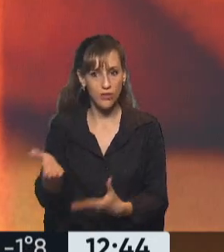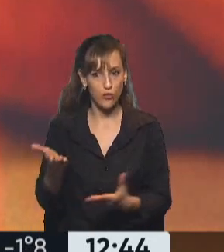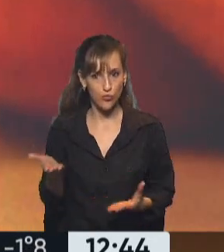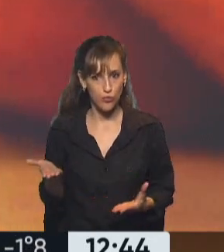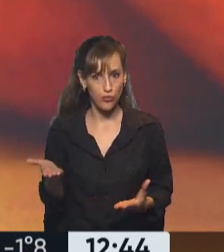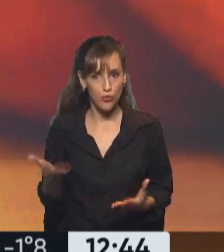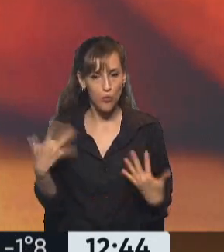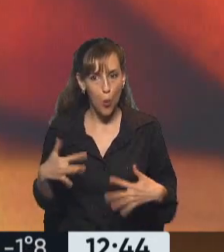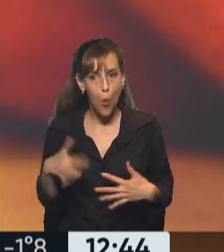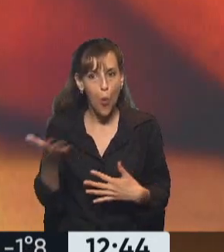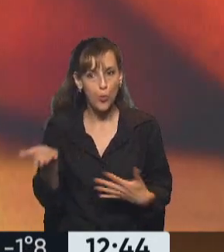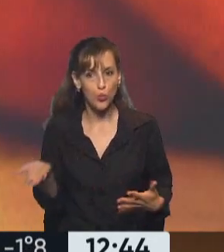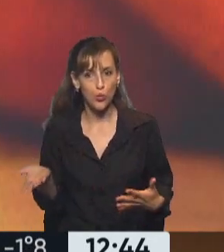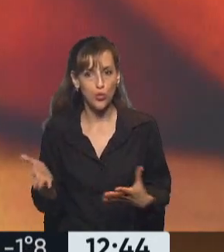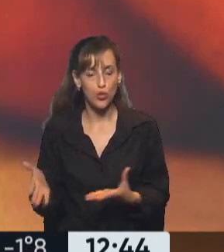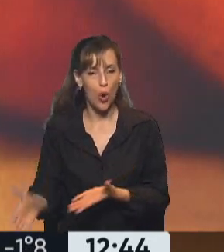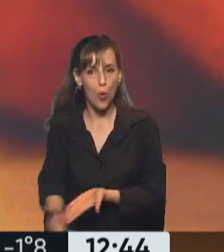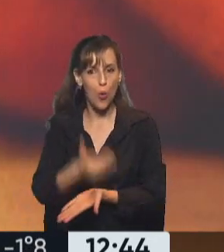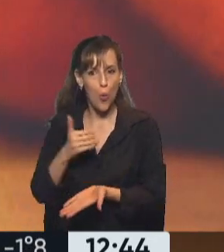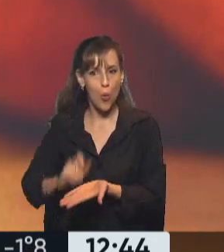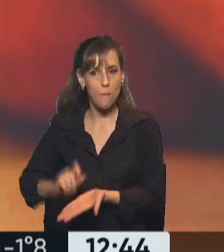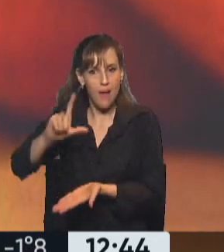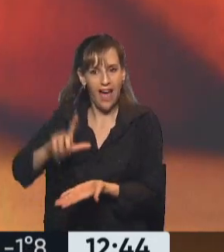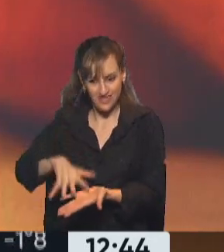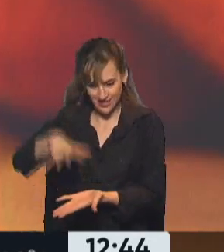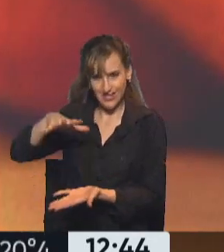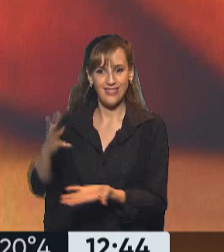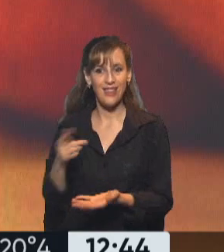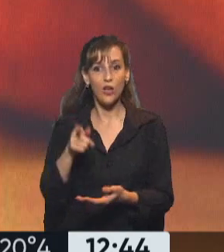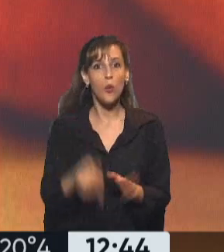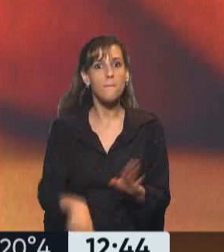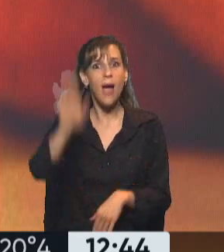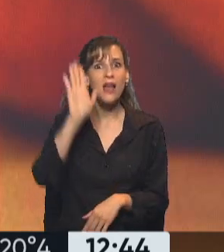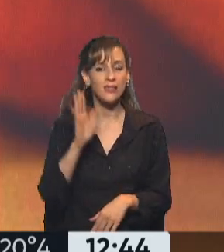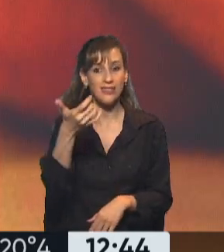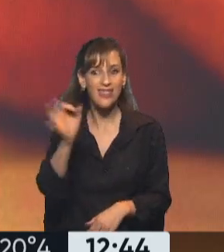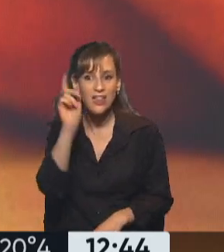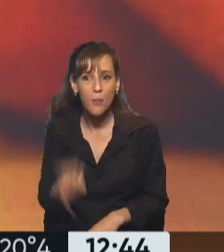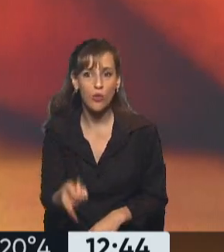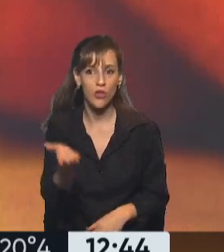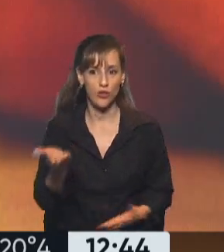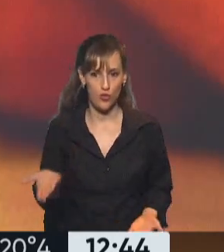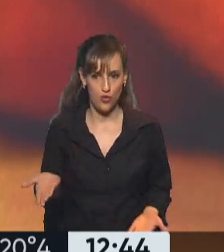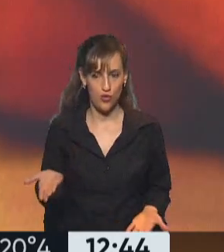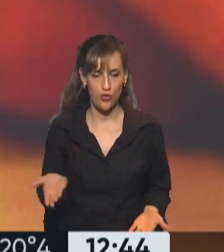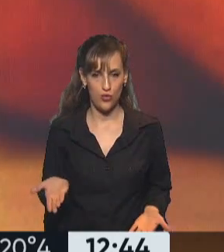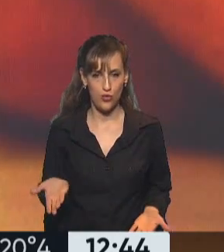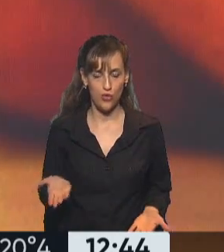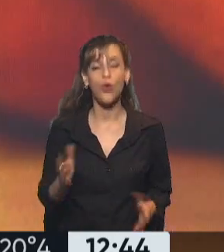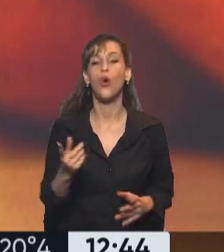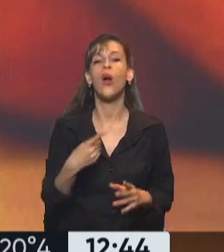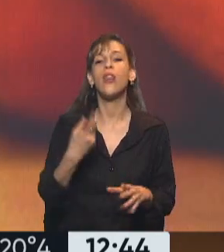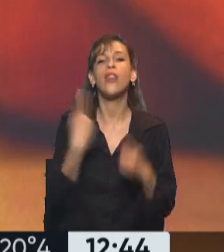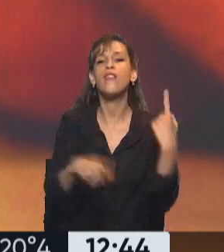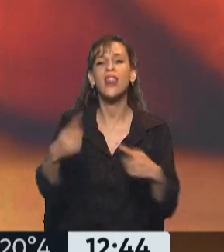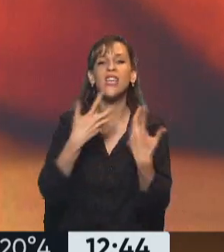a los salarios, es decir, a los ingresos de las personas. Esa es la principal fuente de recaudación, es el 60%. Digo, podemos tener estructuras tributarias diferentes.